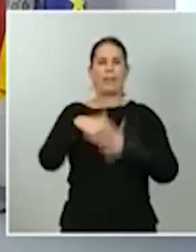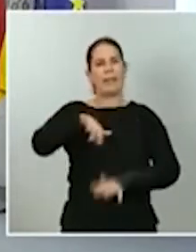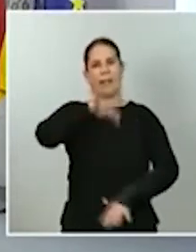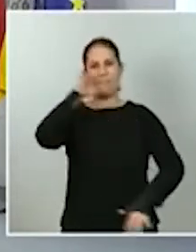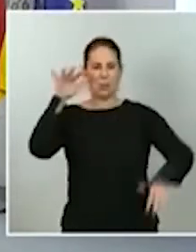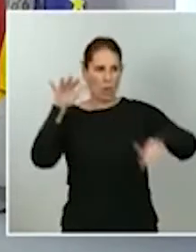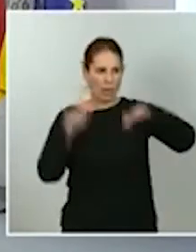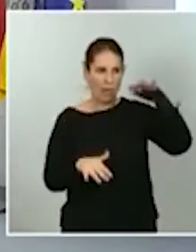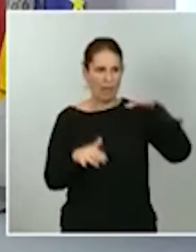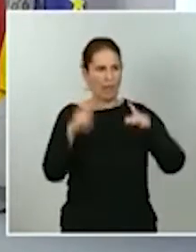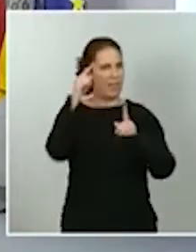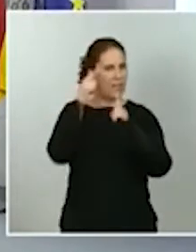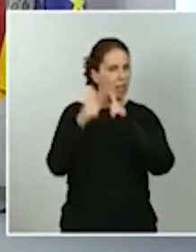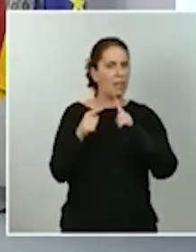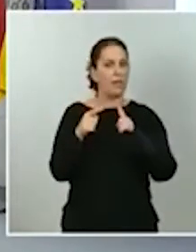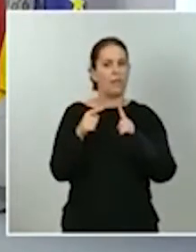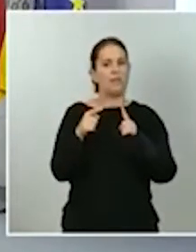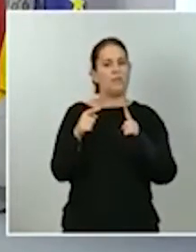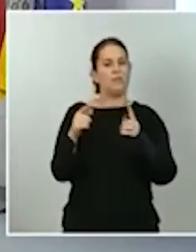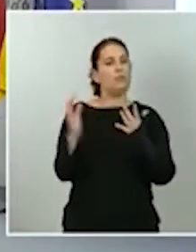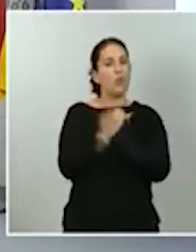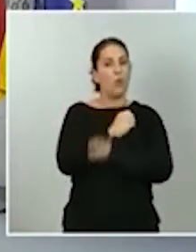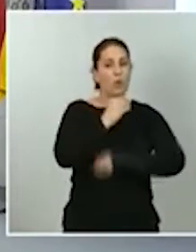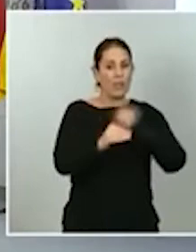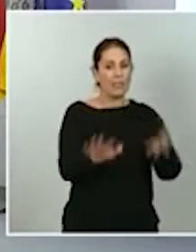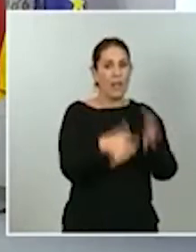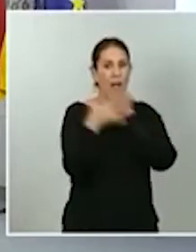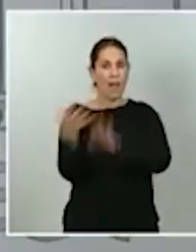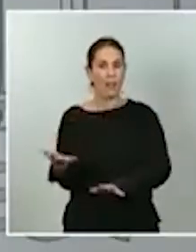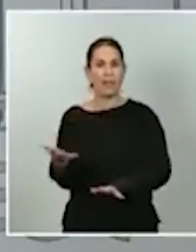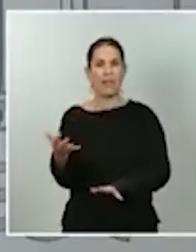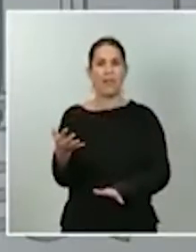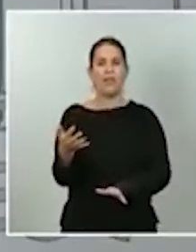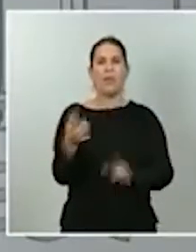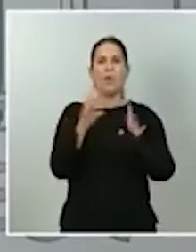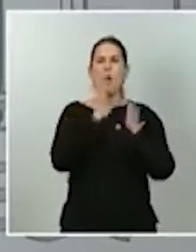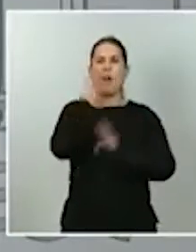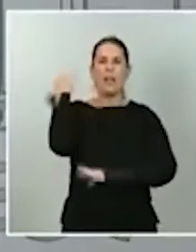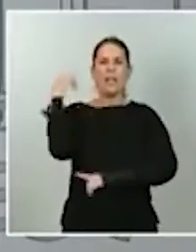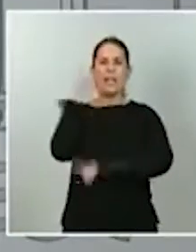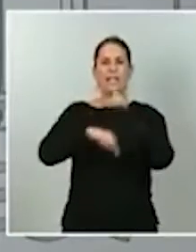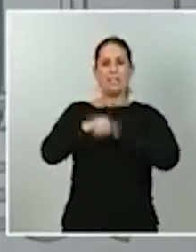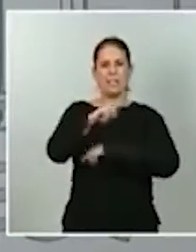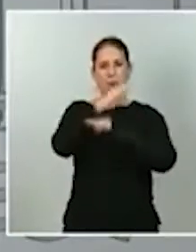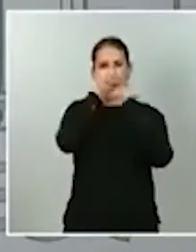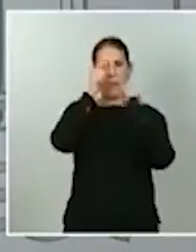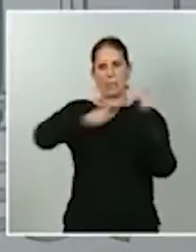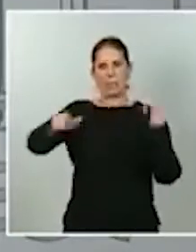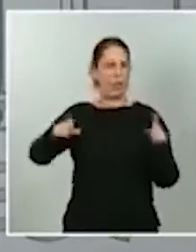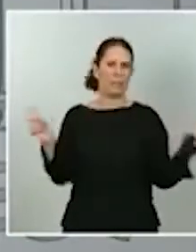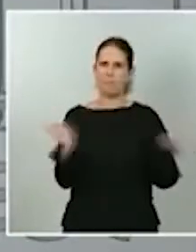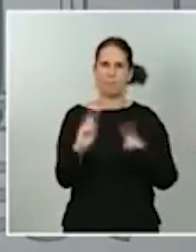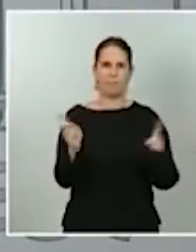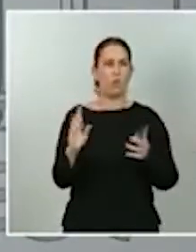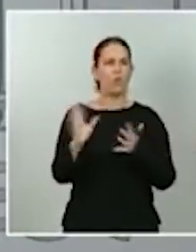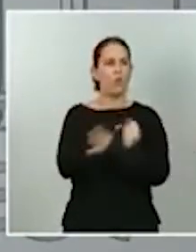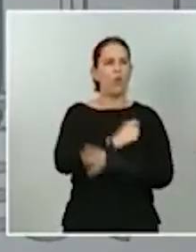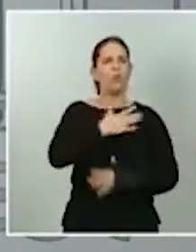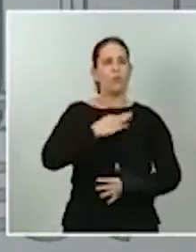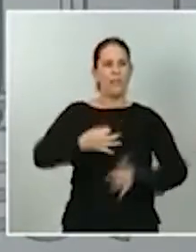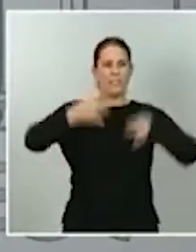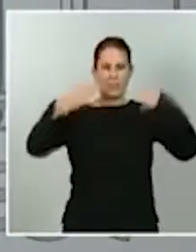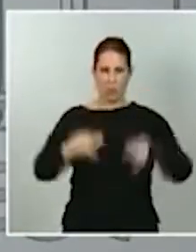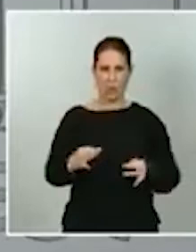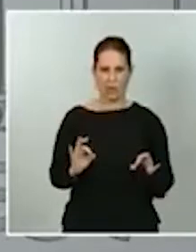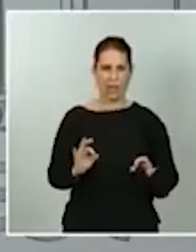las recetas que se aplican no dejen el mismo lastre que la crisis anterior y por tanto puedan tener las personas un colchón de seguridad y por